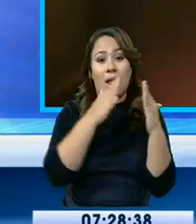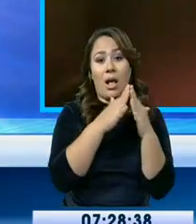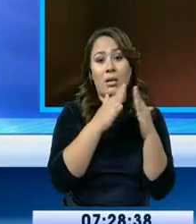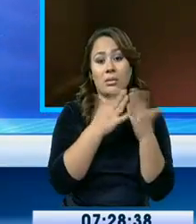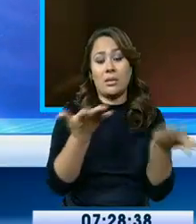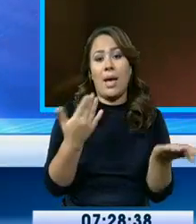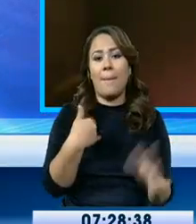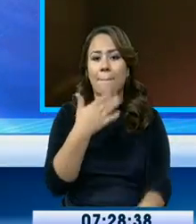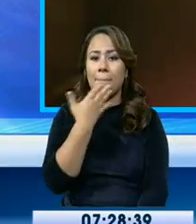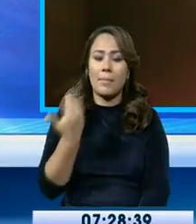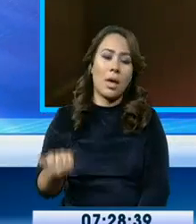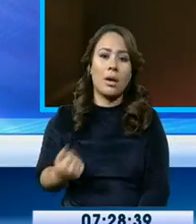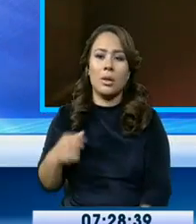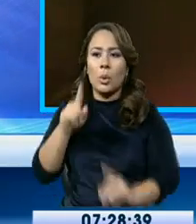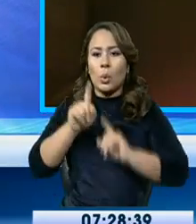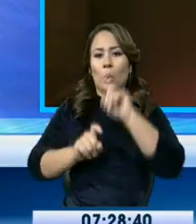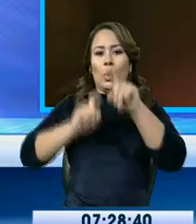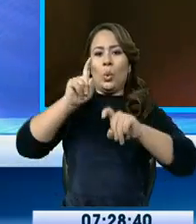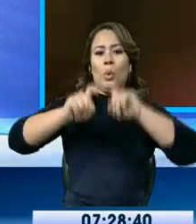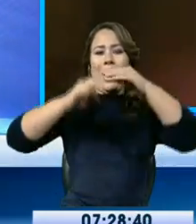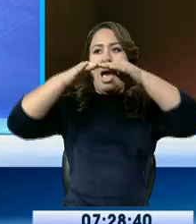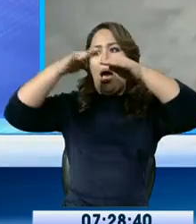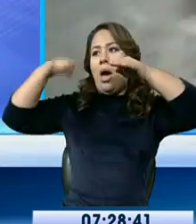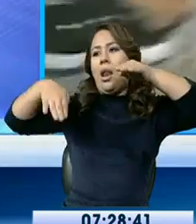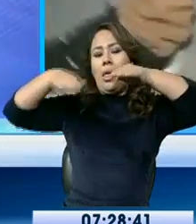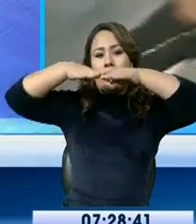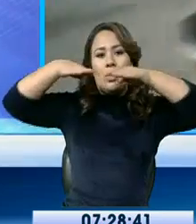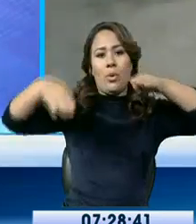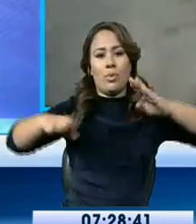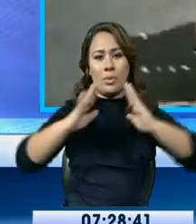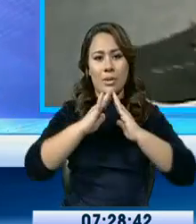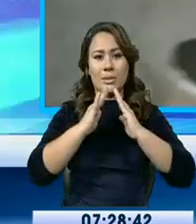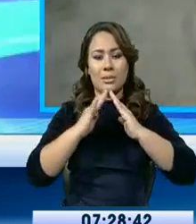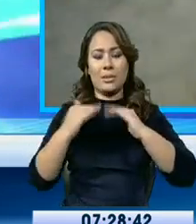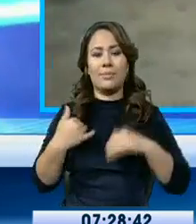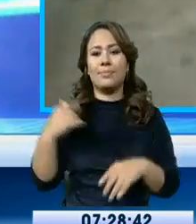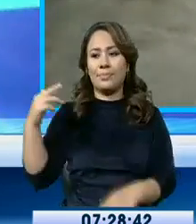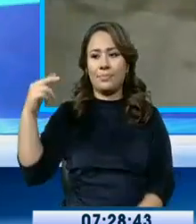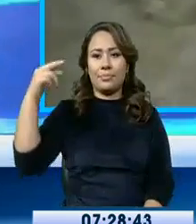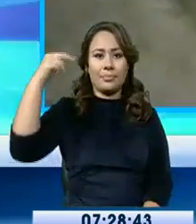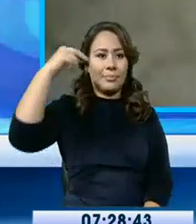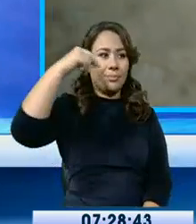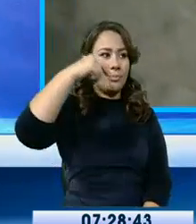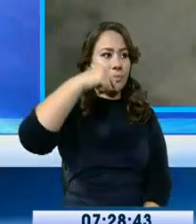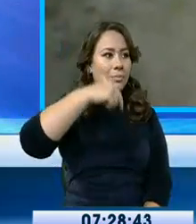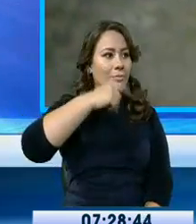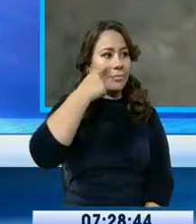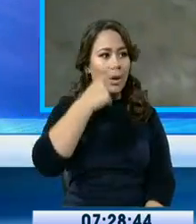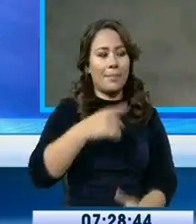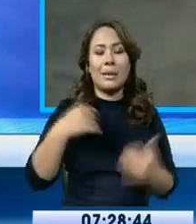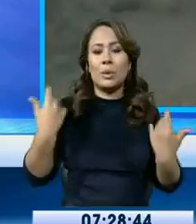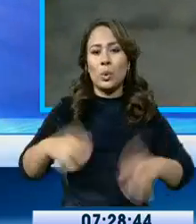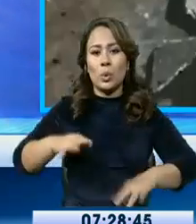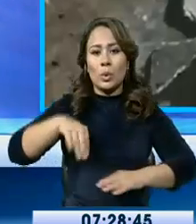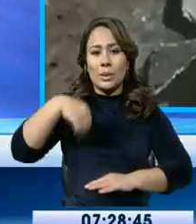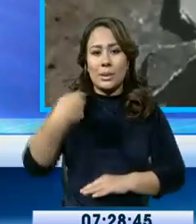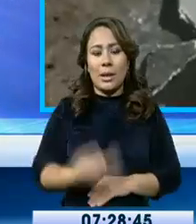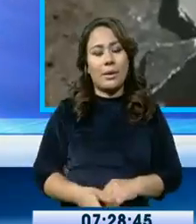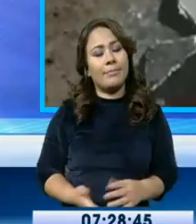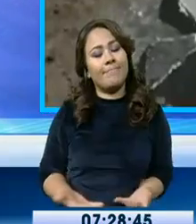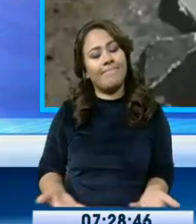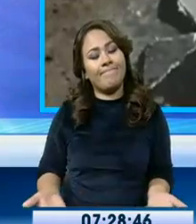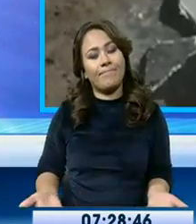ingresar trepándose por la edificación que estaba justamente al lado de su casa y que era el establecimiento educativo. En todo